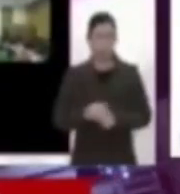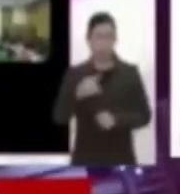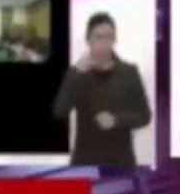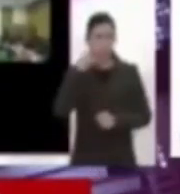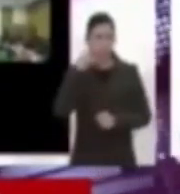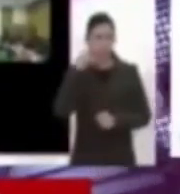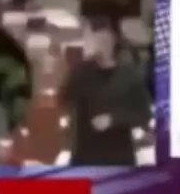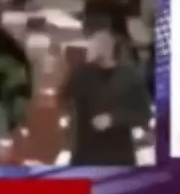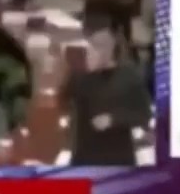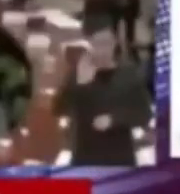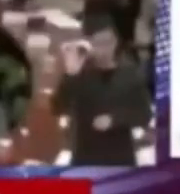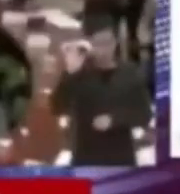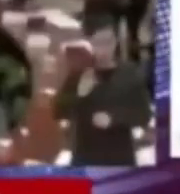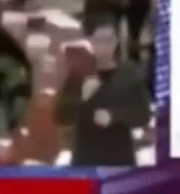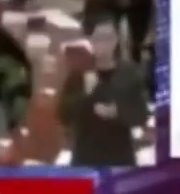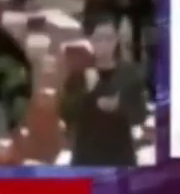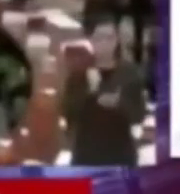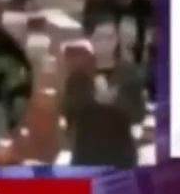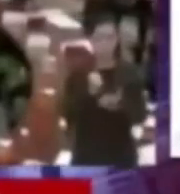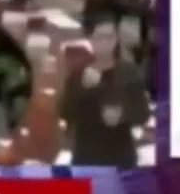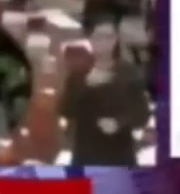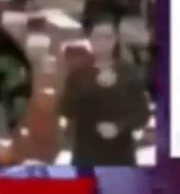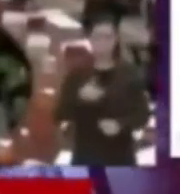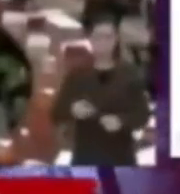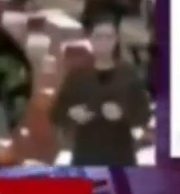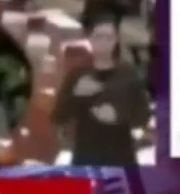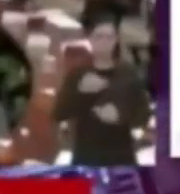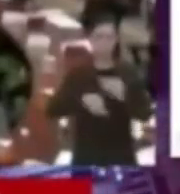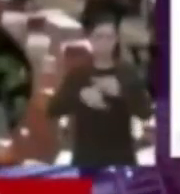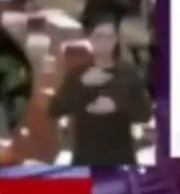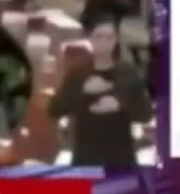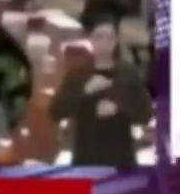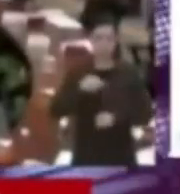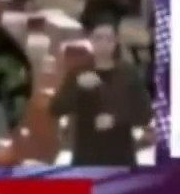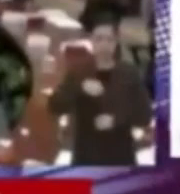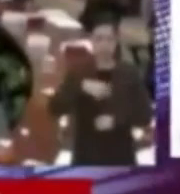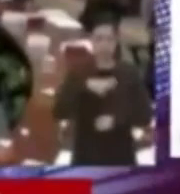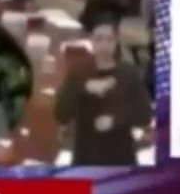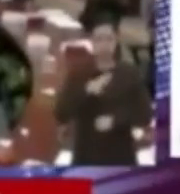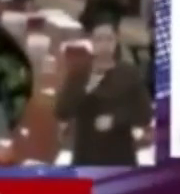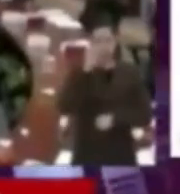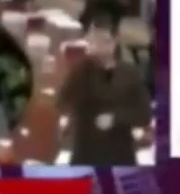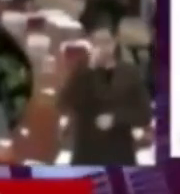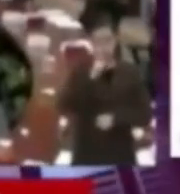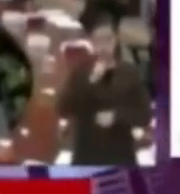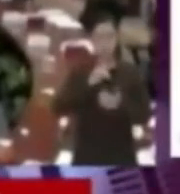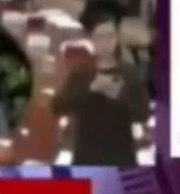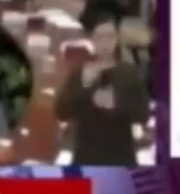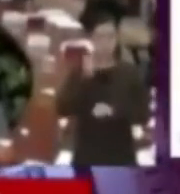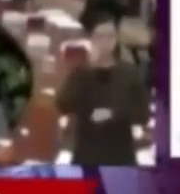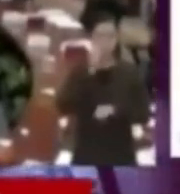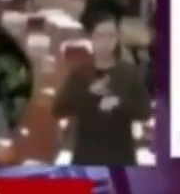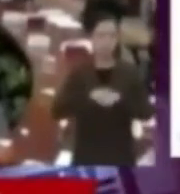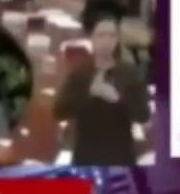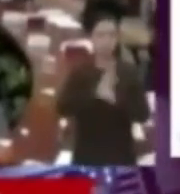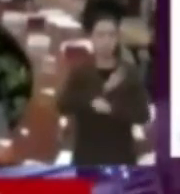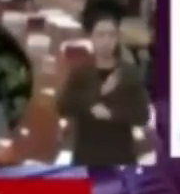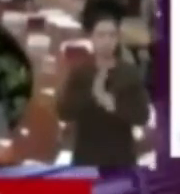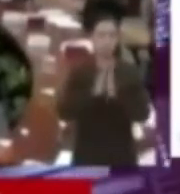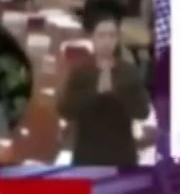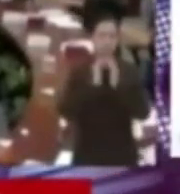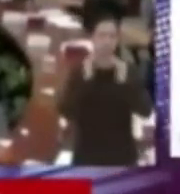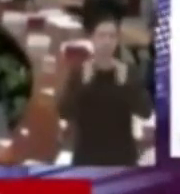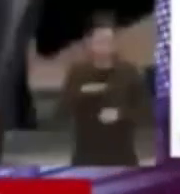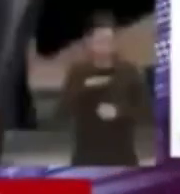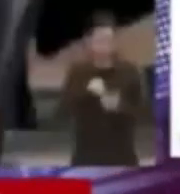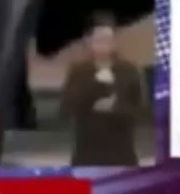que todos esos elementos públicos, incluyendo que pasaron de pedirle la destitución de